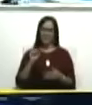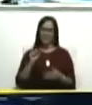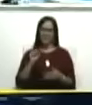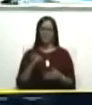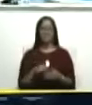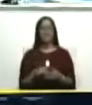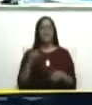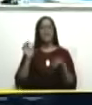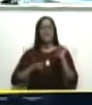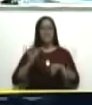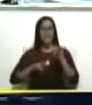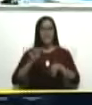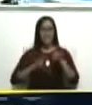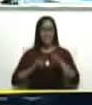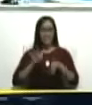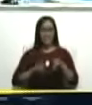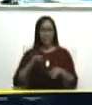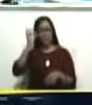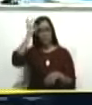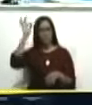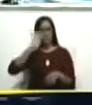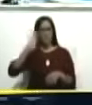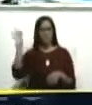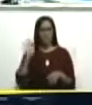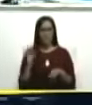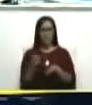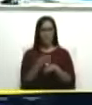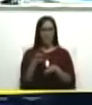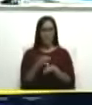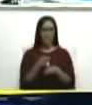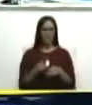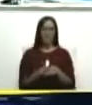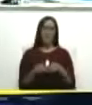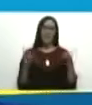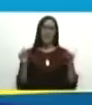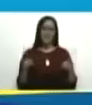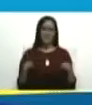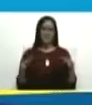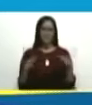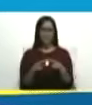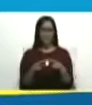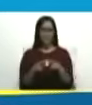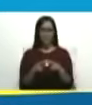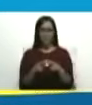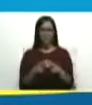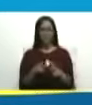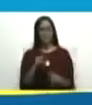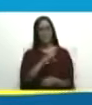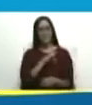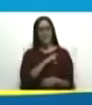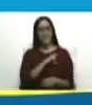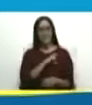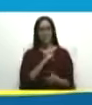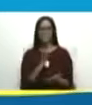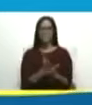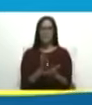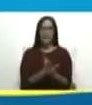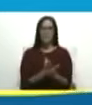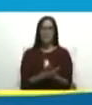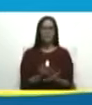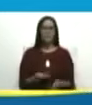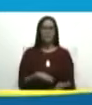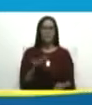secretario ejecutivo del Consejo Federal de Gobierno. Esta reunión de enero siempre es muy